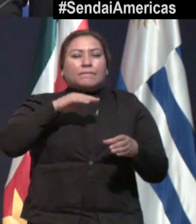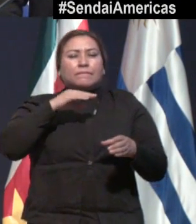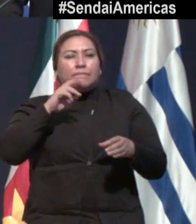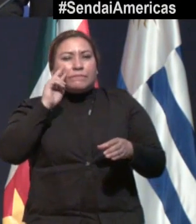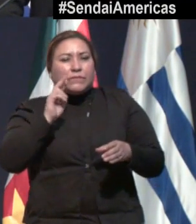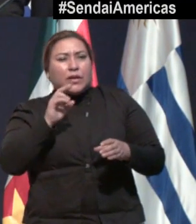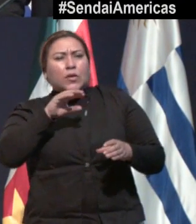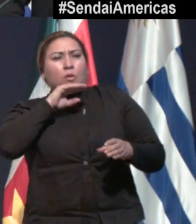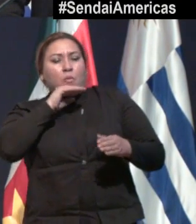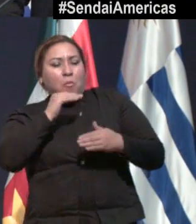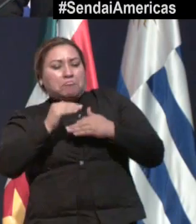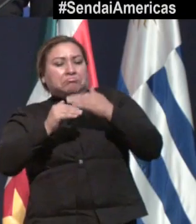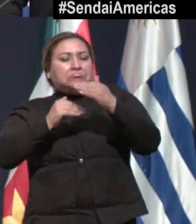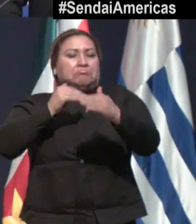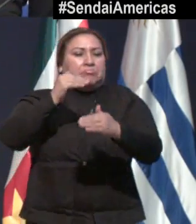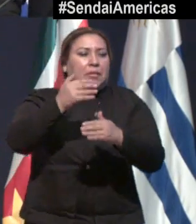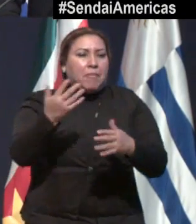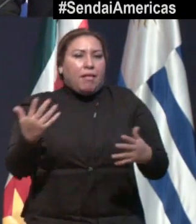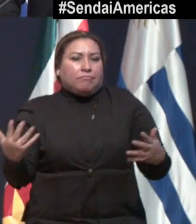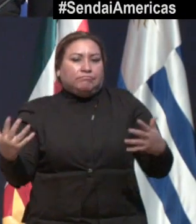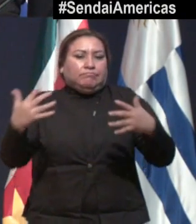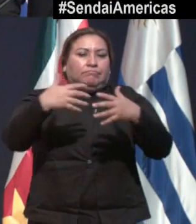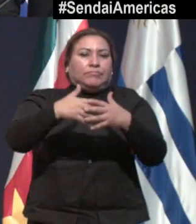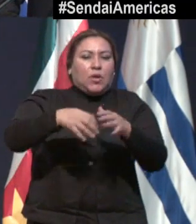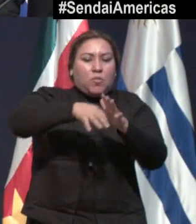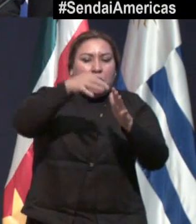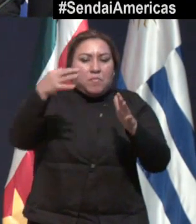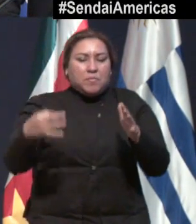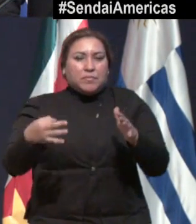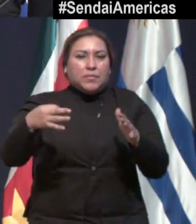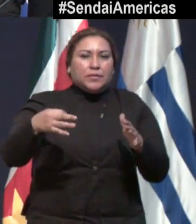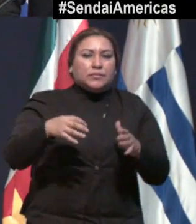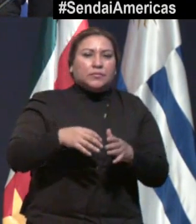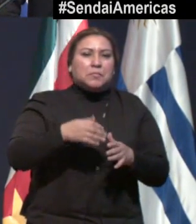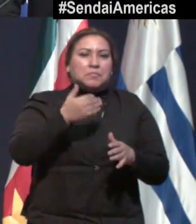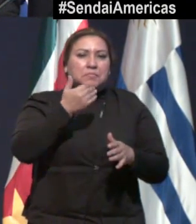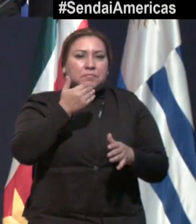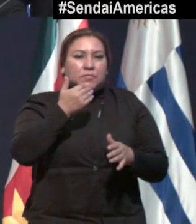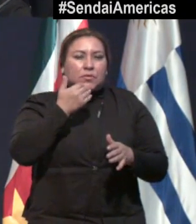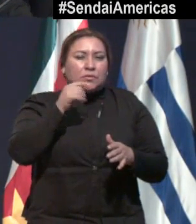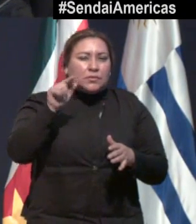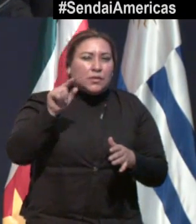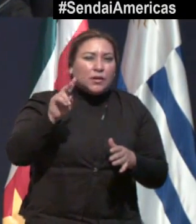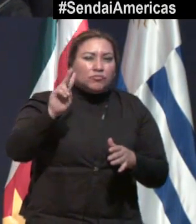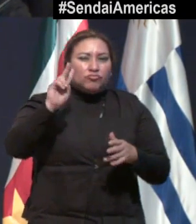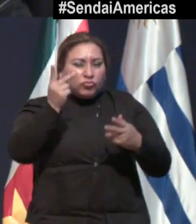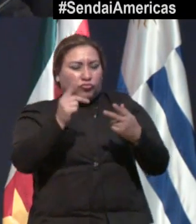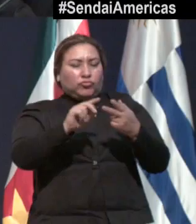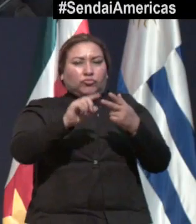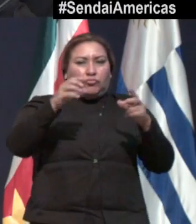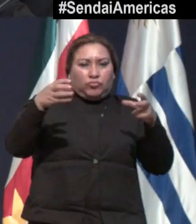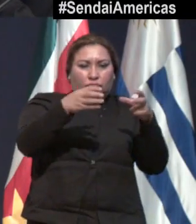avances en la implementación del marco de Sendai. Y esa tendrá 2 paneles. El